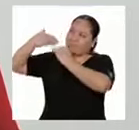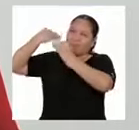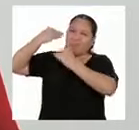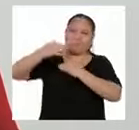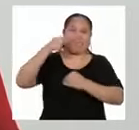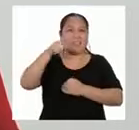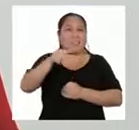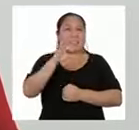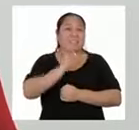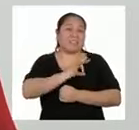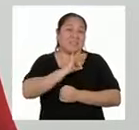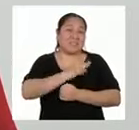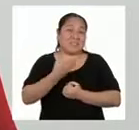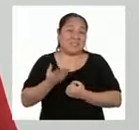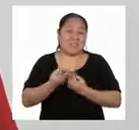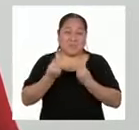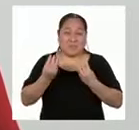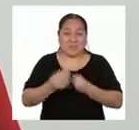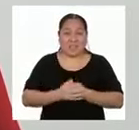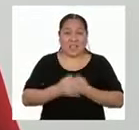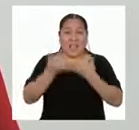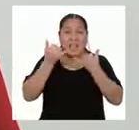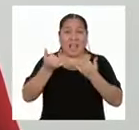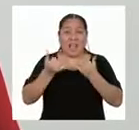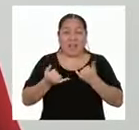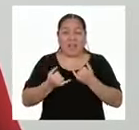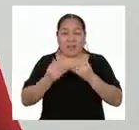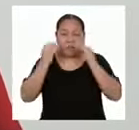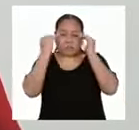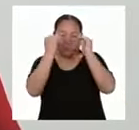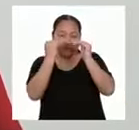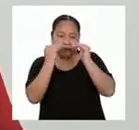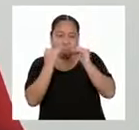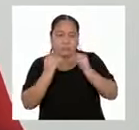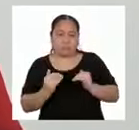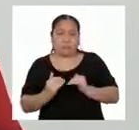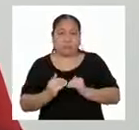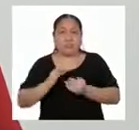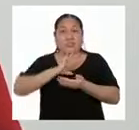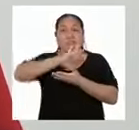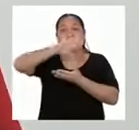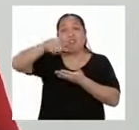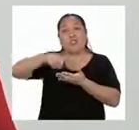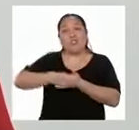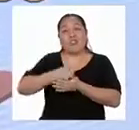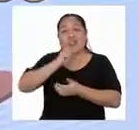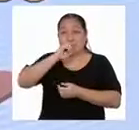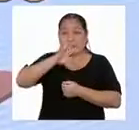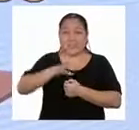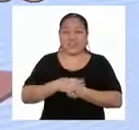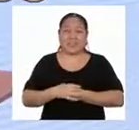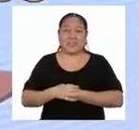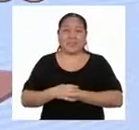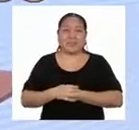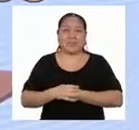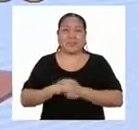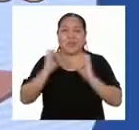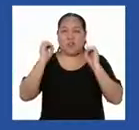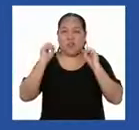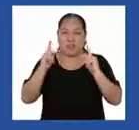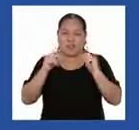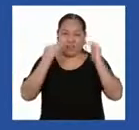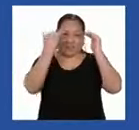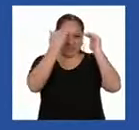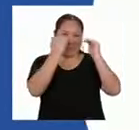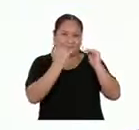muy provechoso. Y ahora nos toca estructurar todo lo que hemos mencionado. A ver,